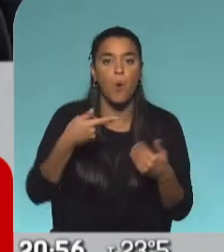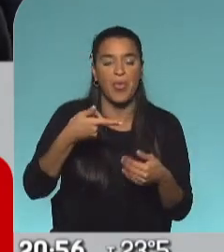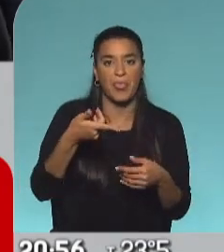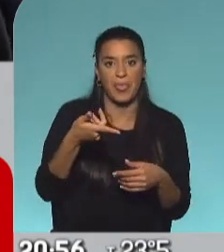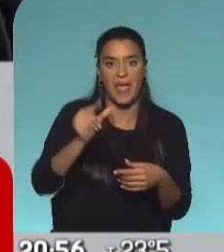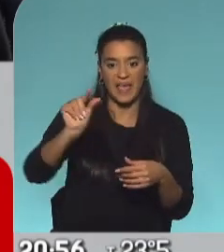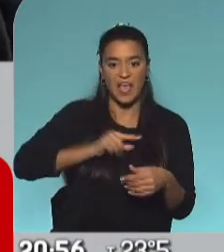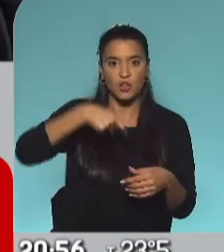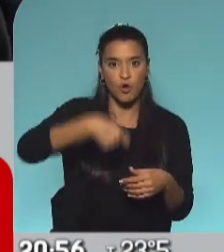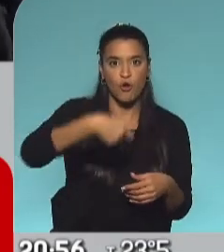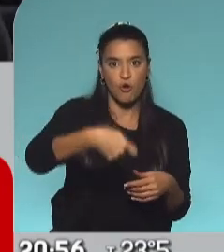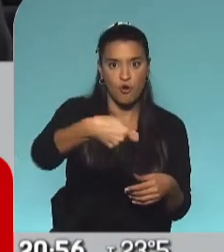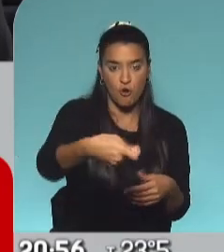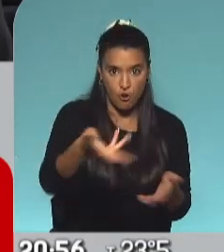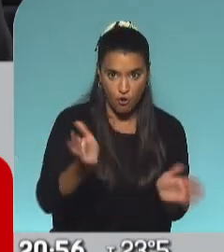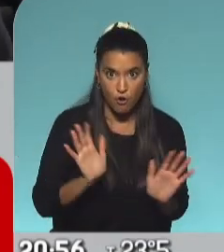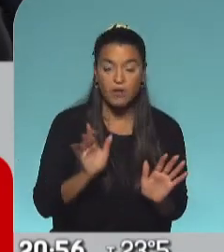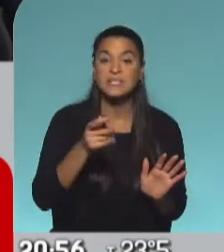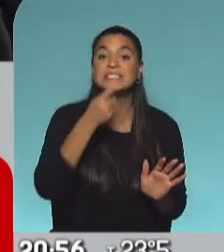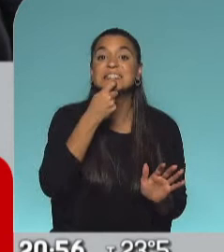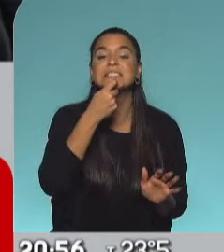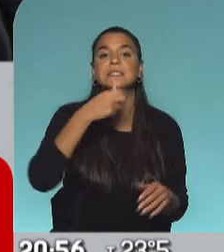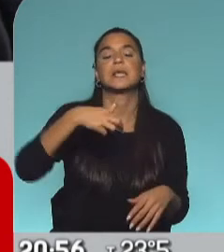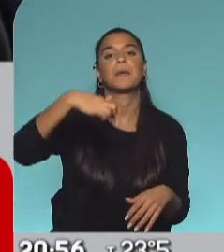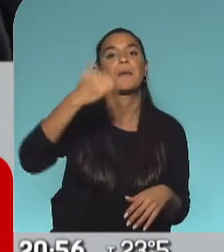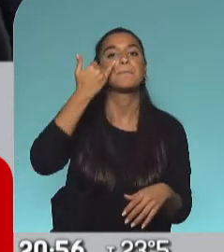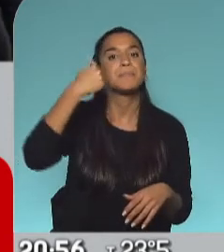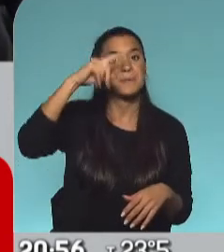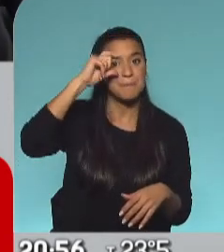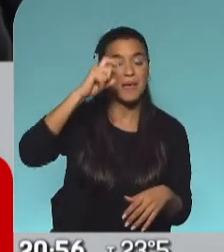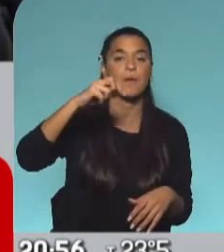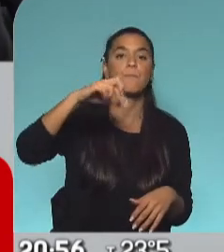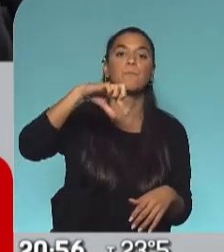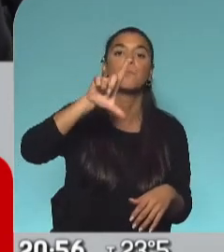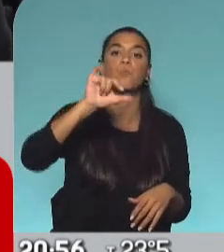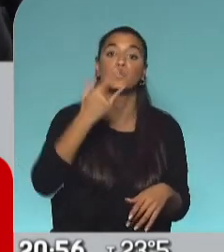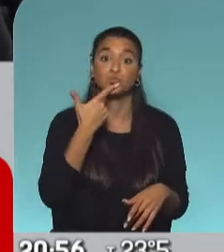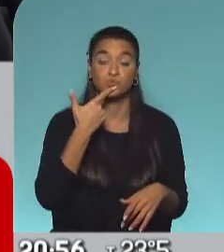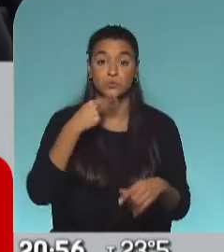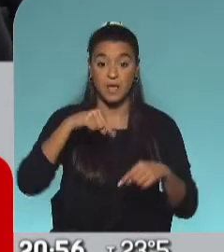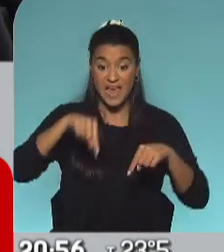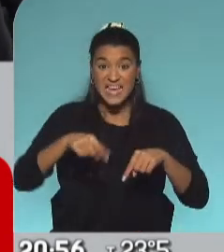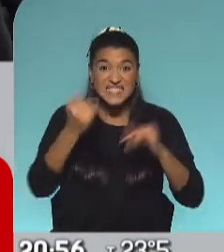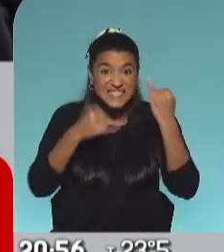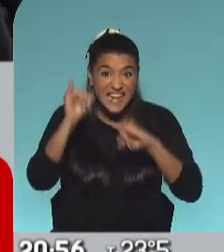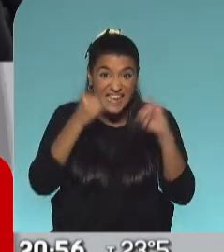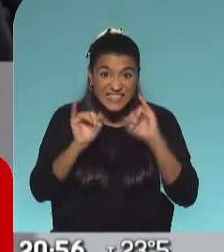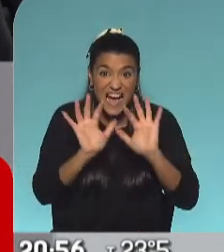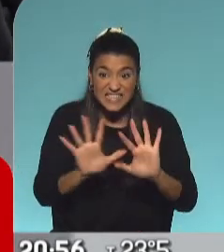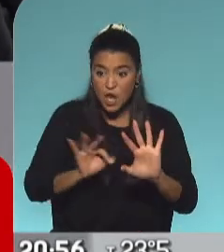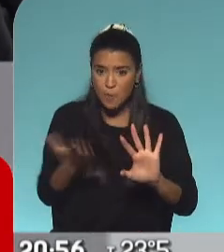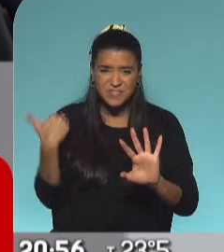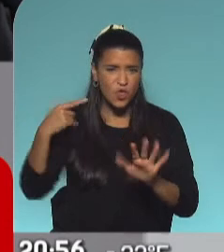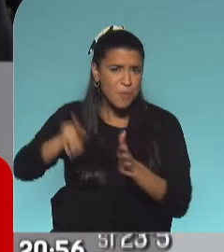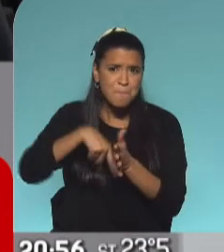pyme si entra en el programa Pyme Plus, por ejemplo. Estas tasas de interés el año pasado eran imposibles. El